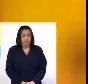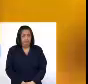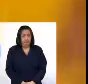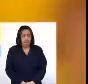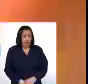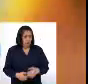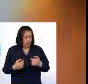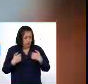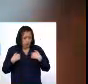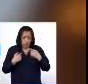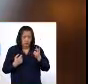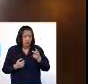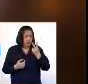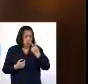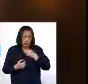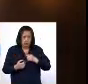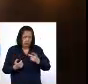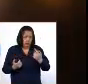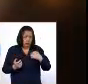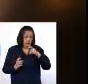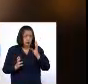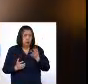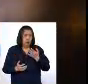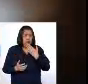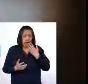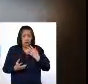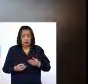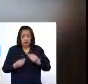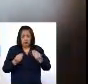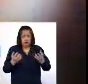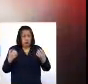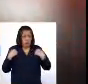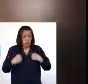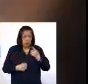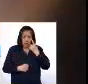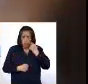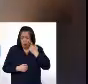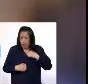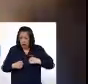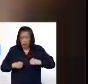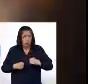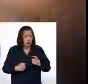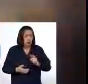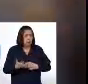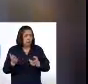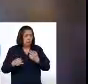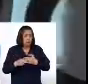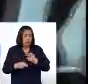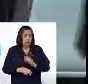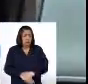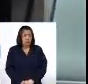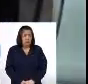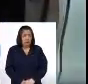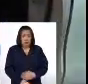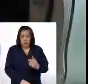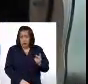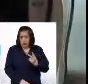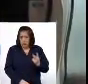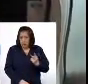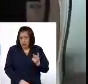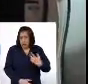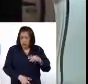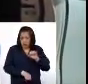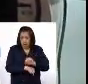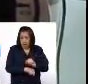Mira, te lo juro por mis dos hijas que tengo aquí, que son peruanas. ¿Quién te dio? ¿Quién les dio la mochila? Un señor gordito. ¿Quién? ¿Nombre? Ambos intervenidos